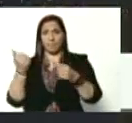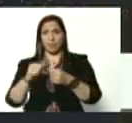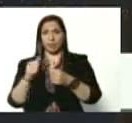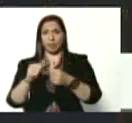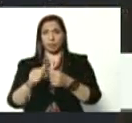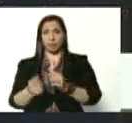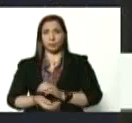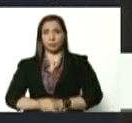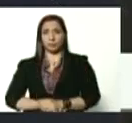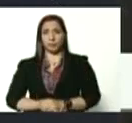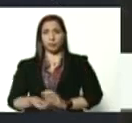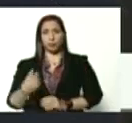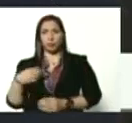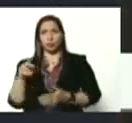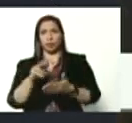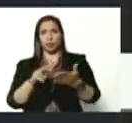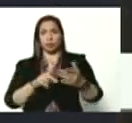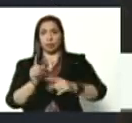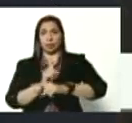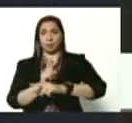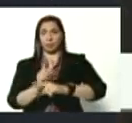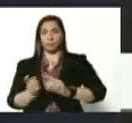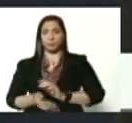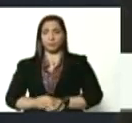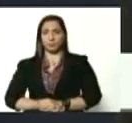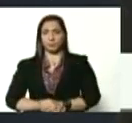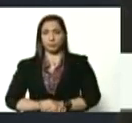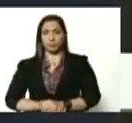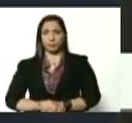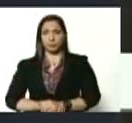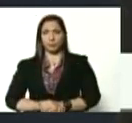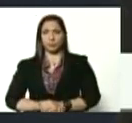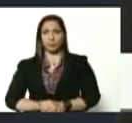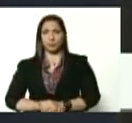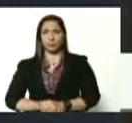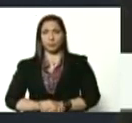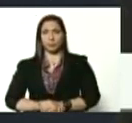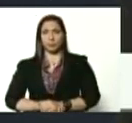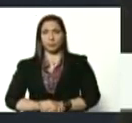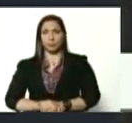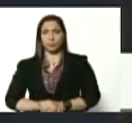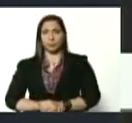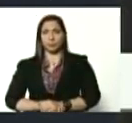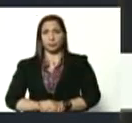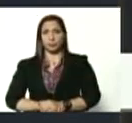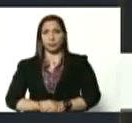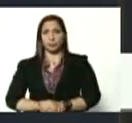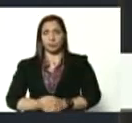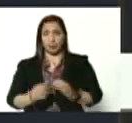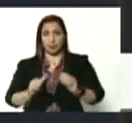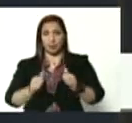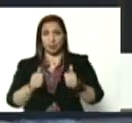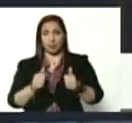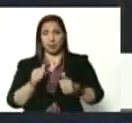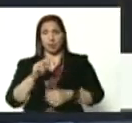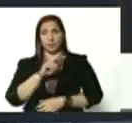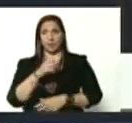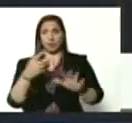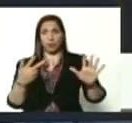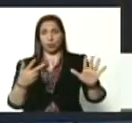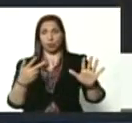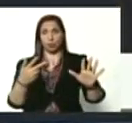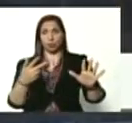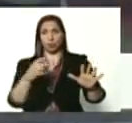y voy a leer aquí rápidamente una cronología que arranca ese 28 de enero de